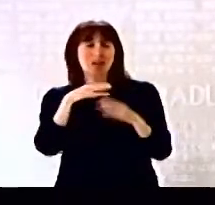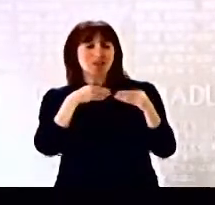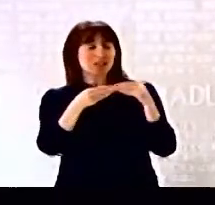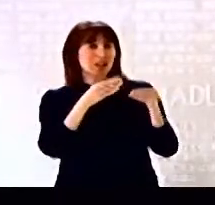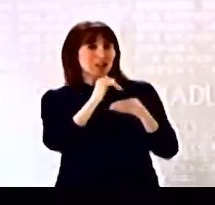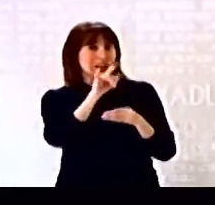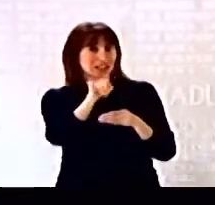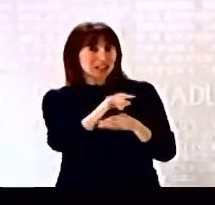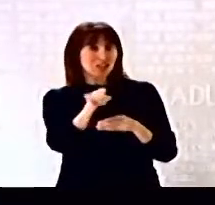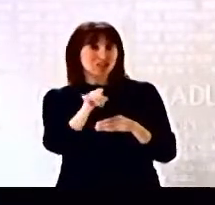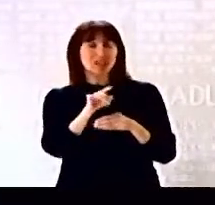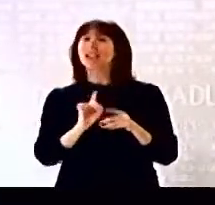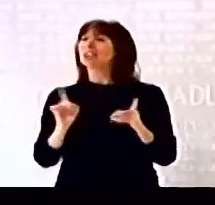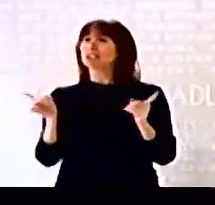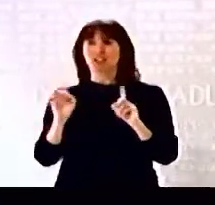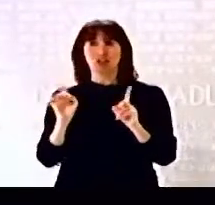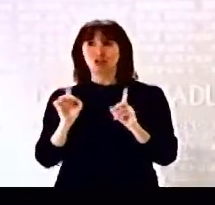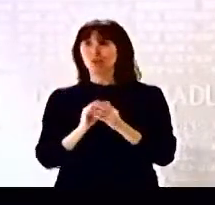No, es posible que